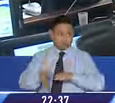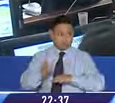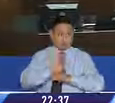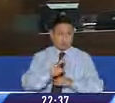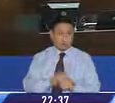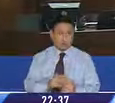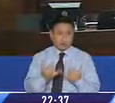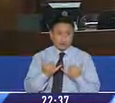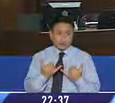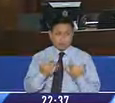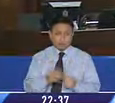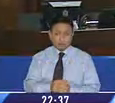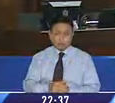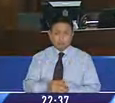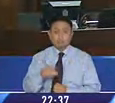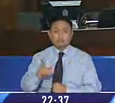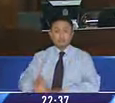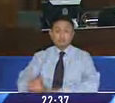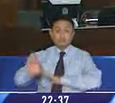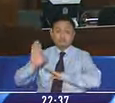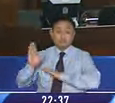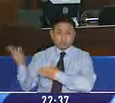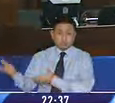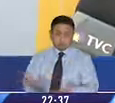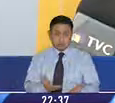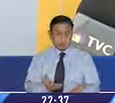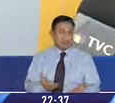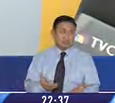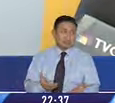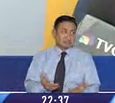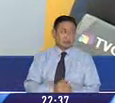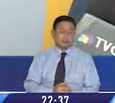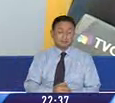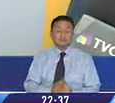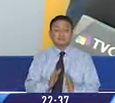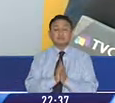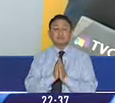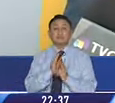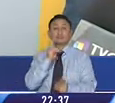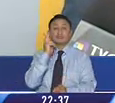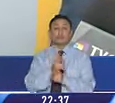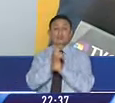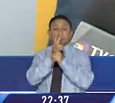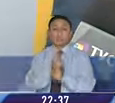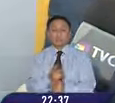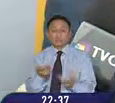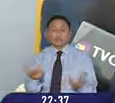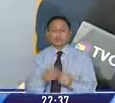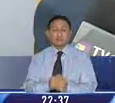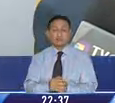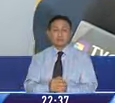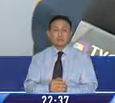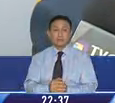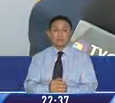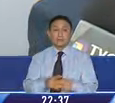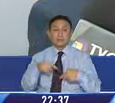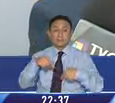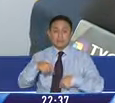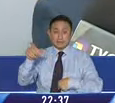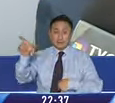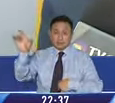la fecha no se ha dado paso al acto de posesión. Esta acción de protección lo que pretendía era evitar la